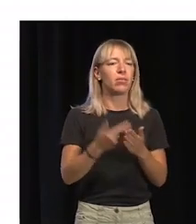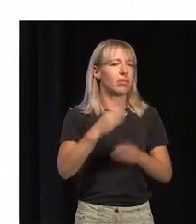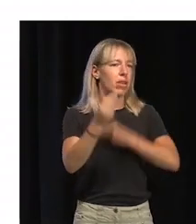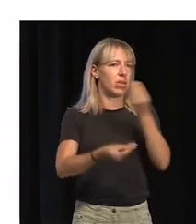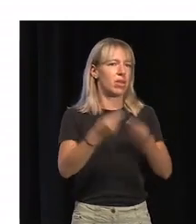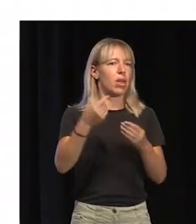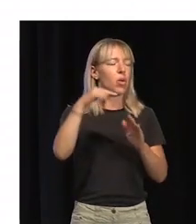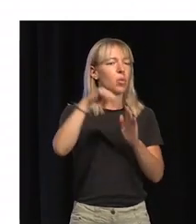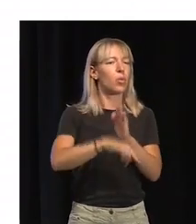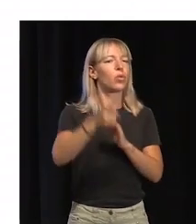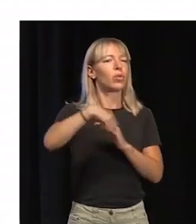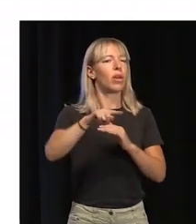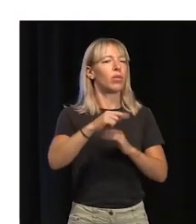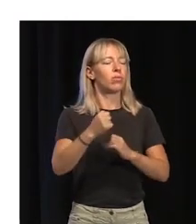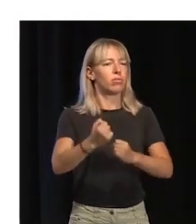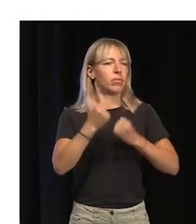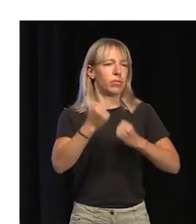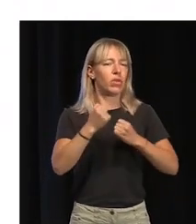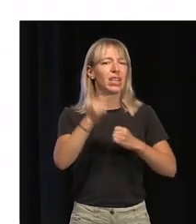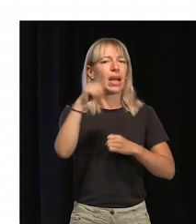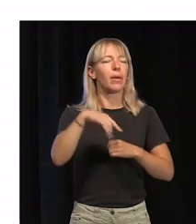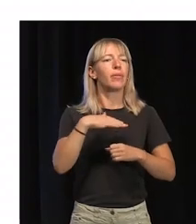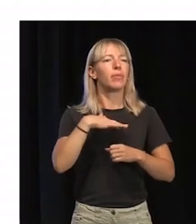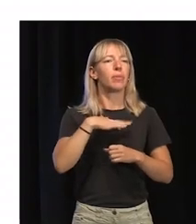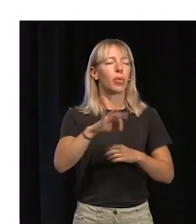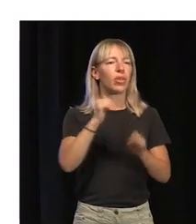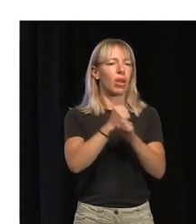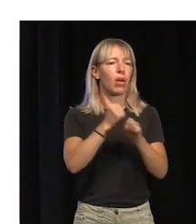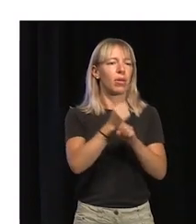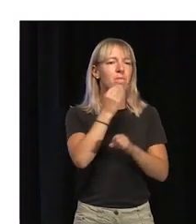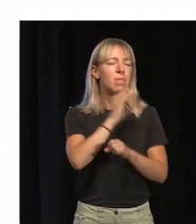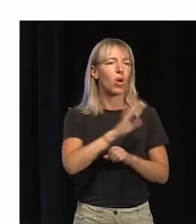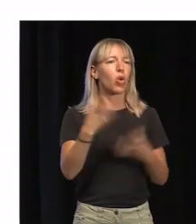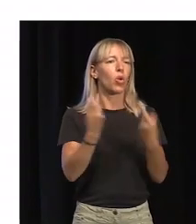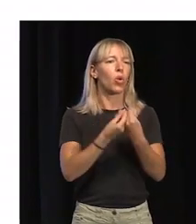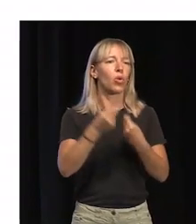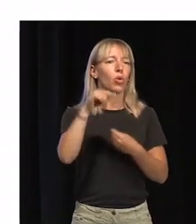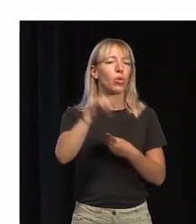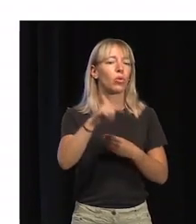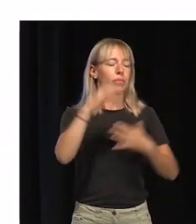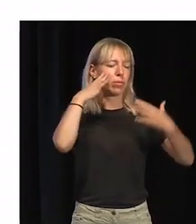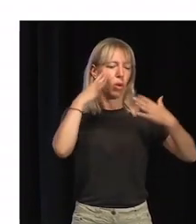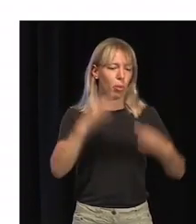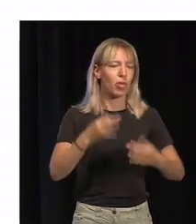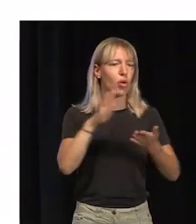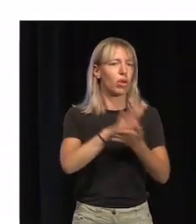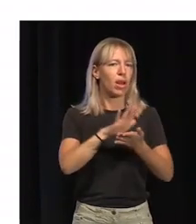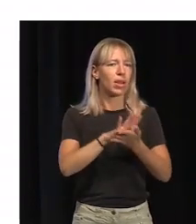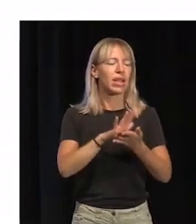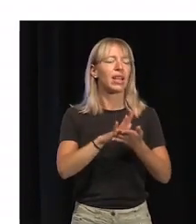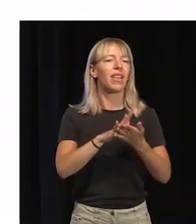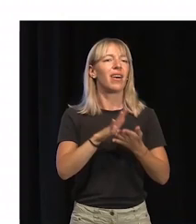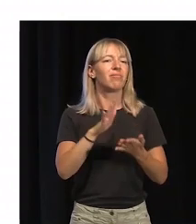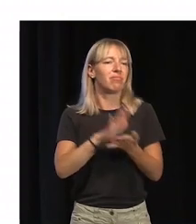hacer más profundas nuestras raíces y a poder hacer nuestro trabajo con la convicción, con la tranquilidad y